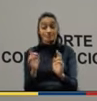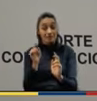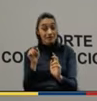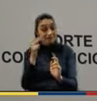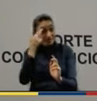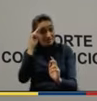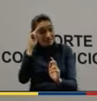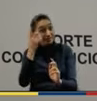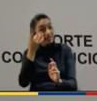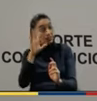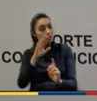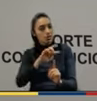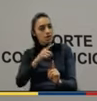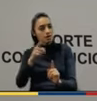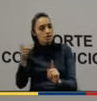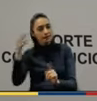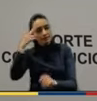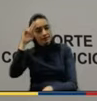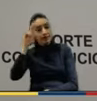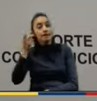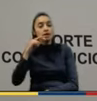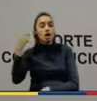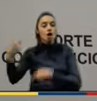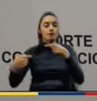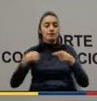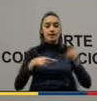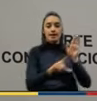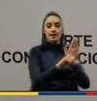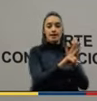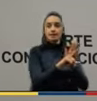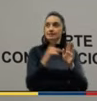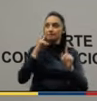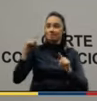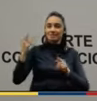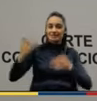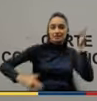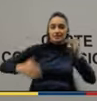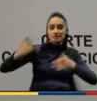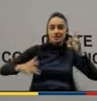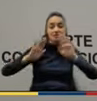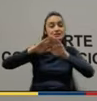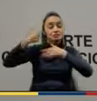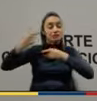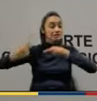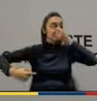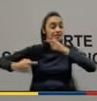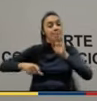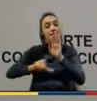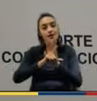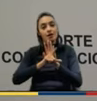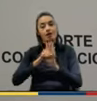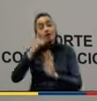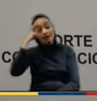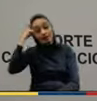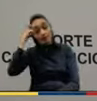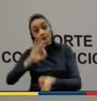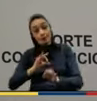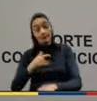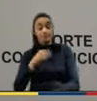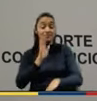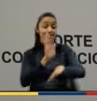interpretaciones divergentes y conflictos con nuestra legislación, potenciando tensiones legales y desafíos judiciales. Hay que advertir también,